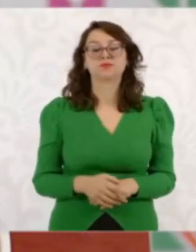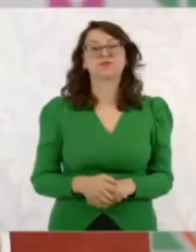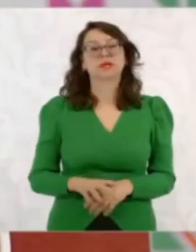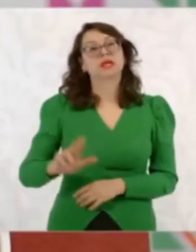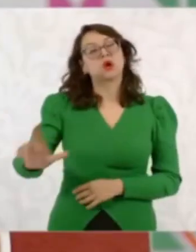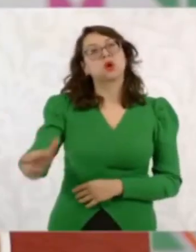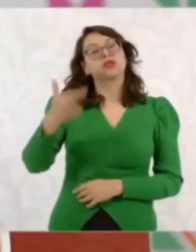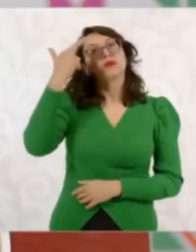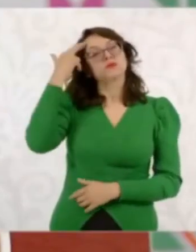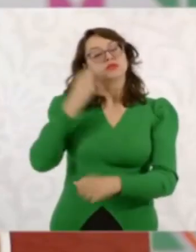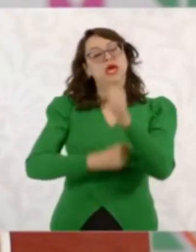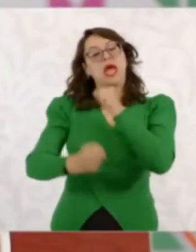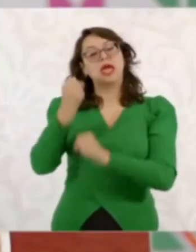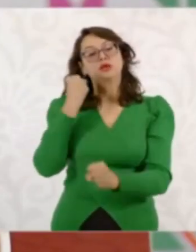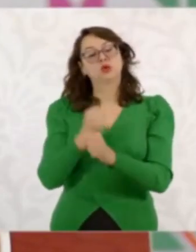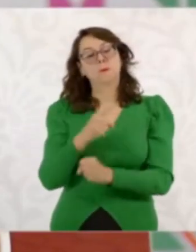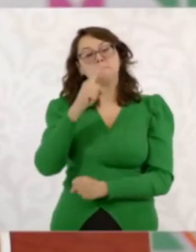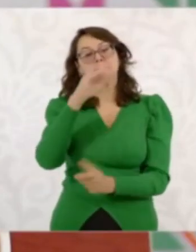1988,